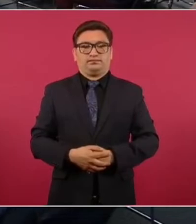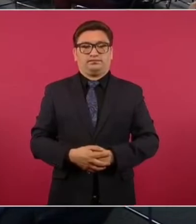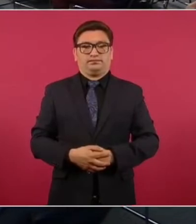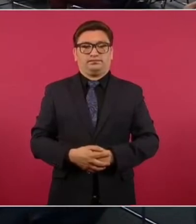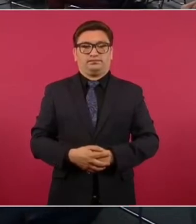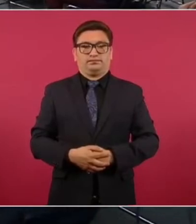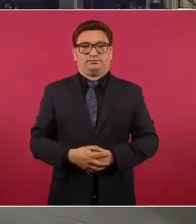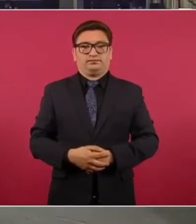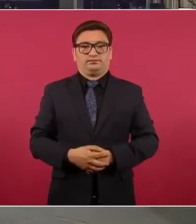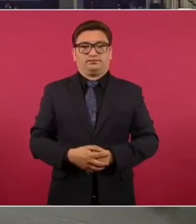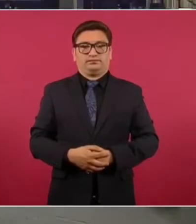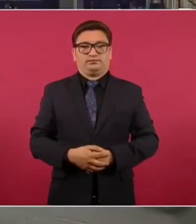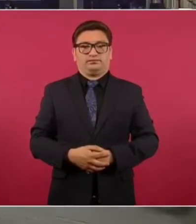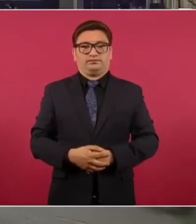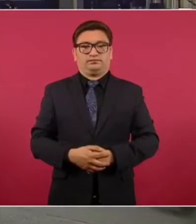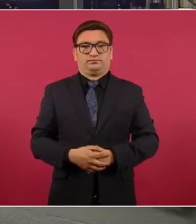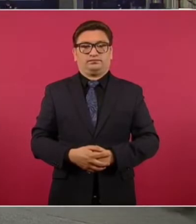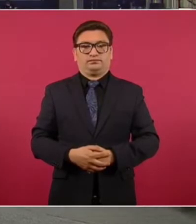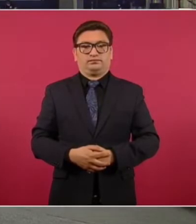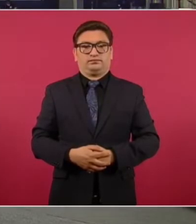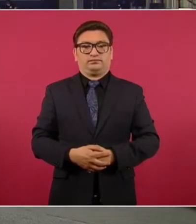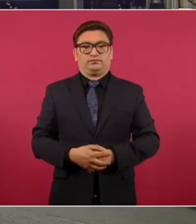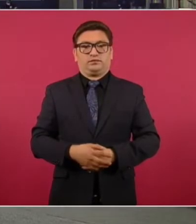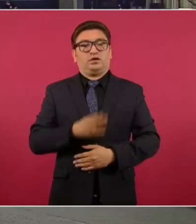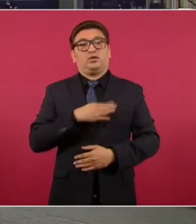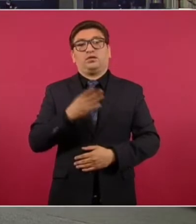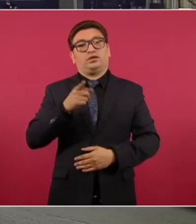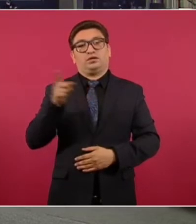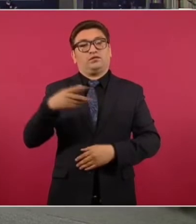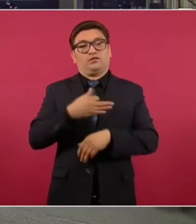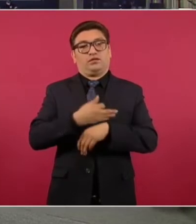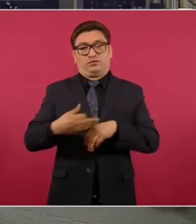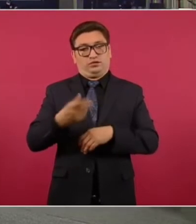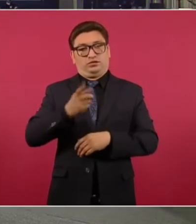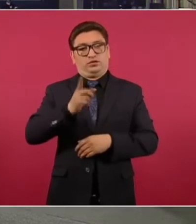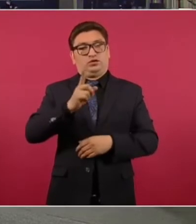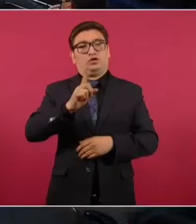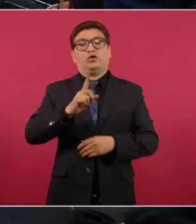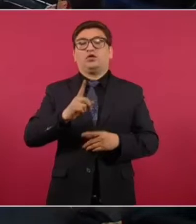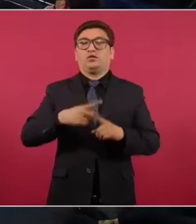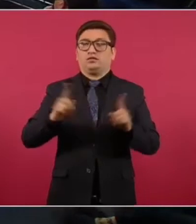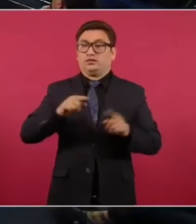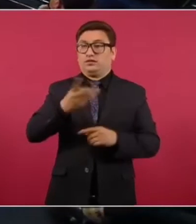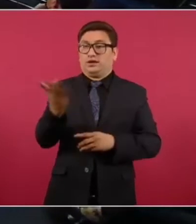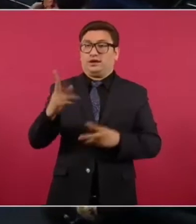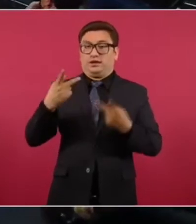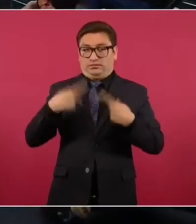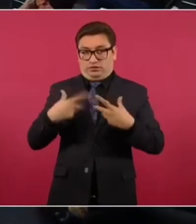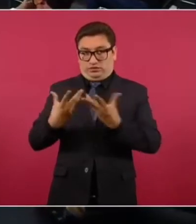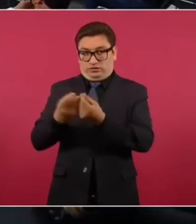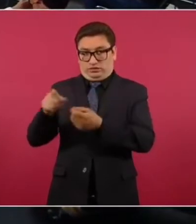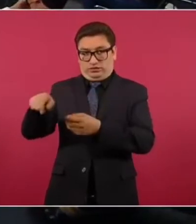Que fue un asesinato, bueno, no fue la familia, fueron las personas que sabemos que están cercanas al